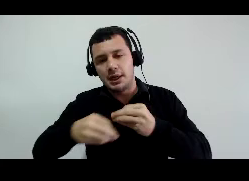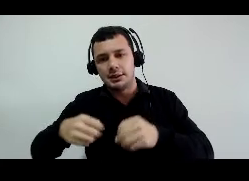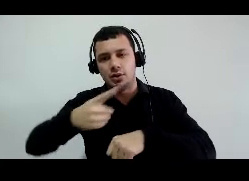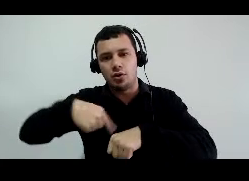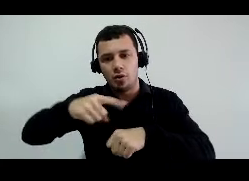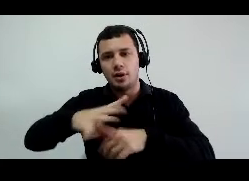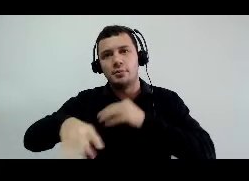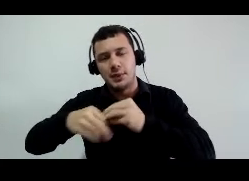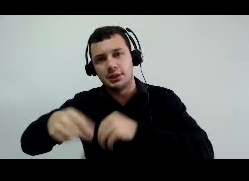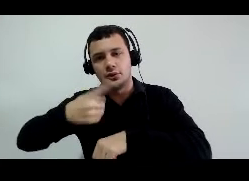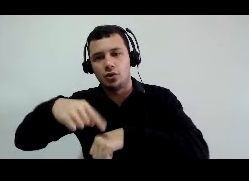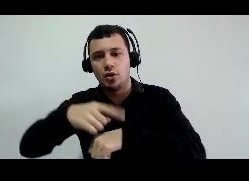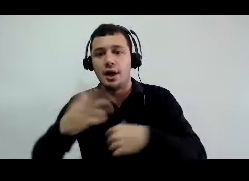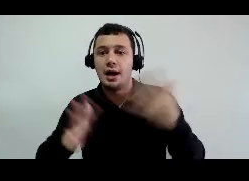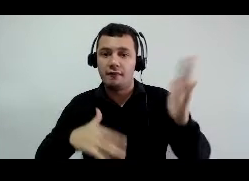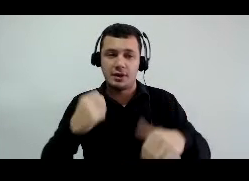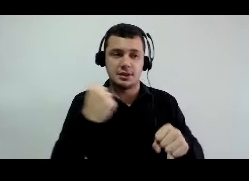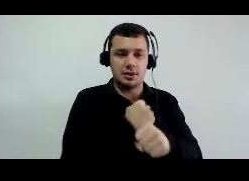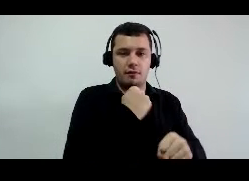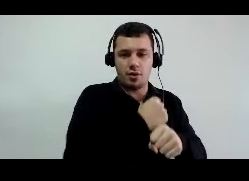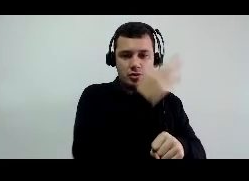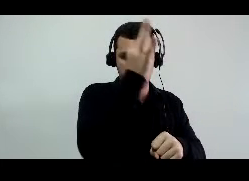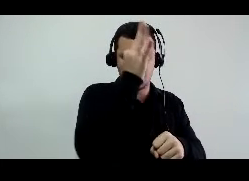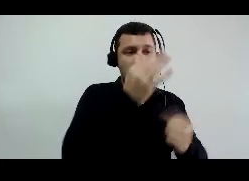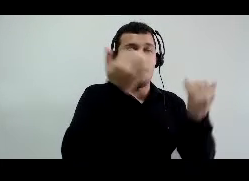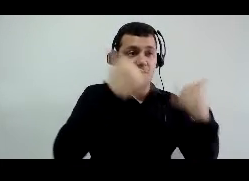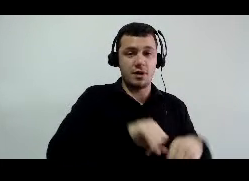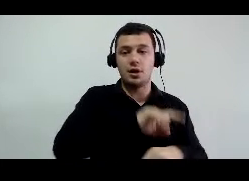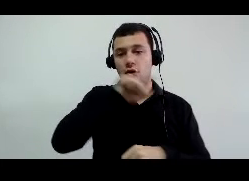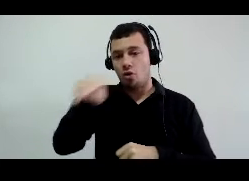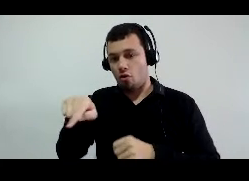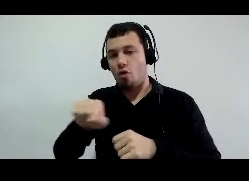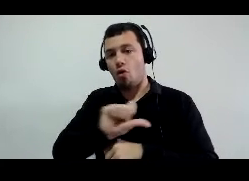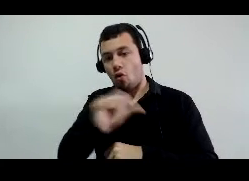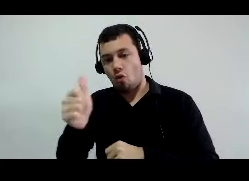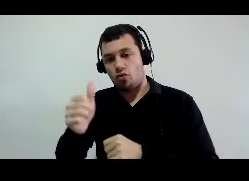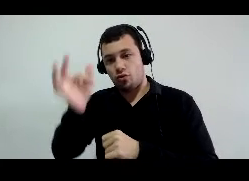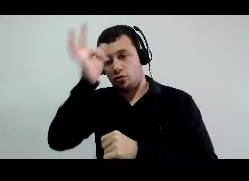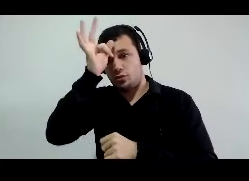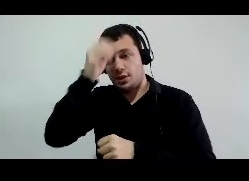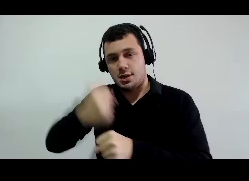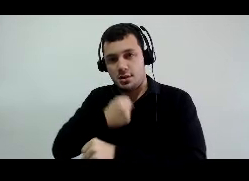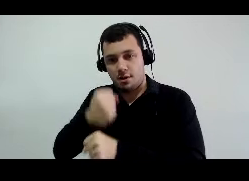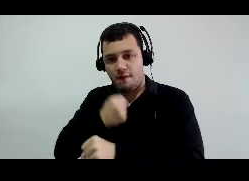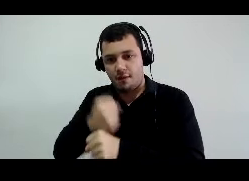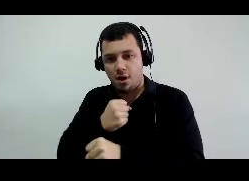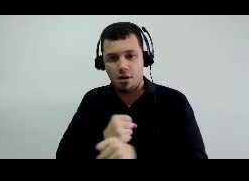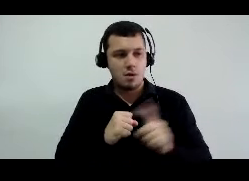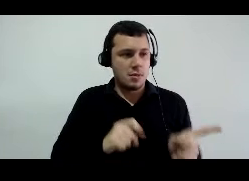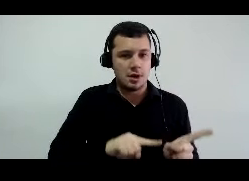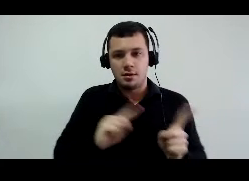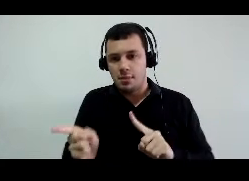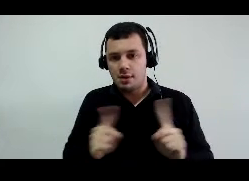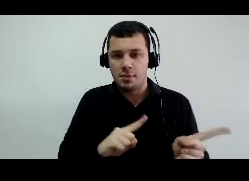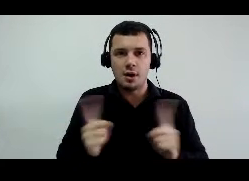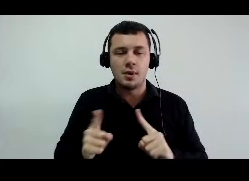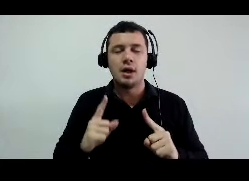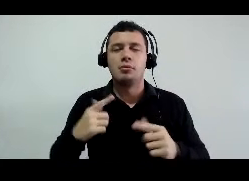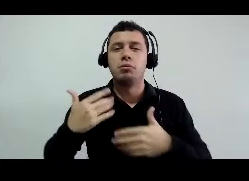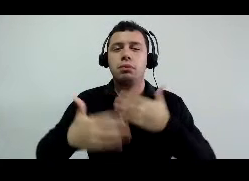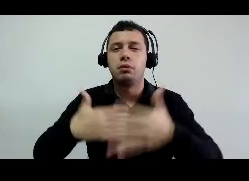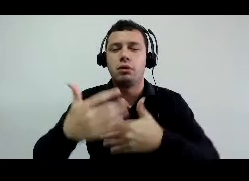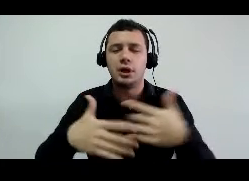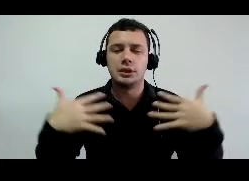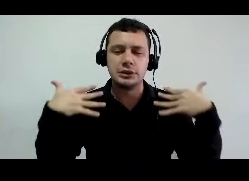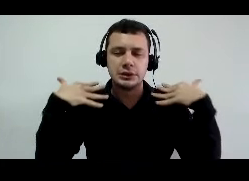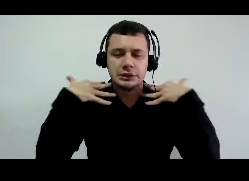institución, terminan un turno en la institución X y comienzan el turno en la institución y se va produciendo fatiga en ese profesional de la